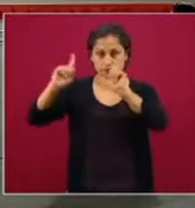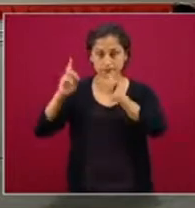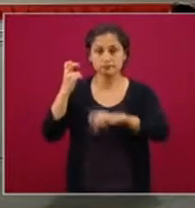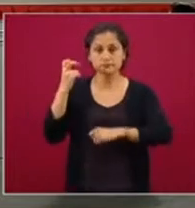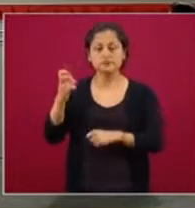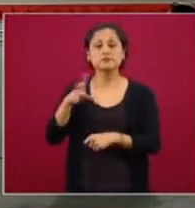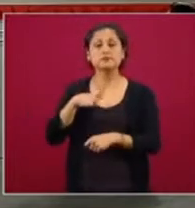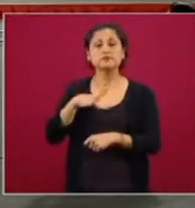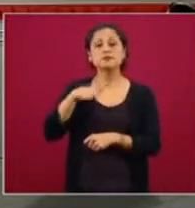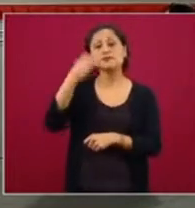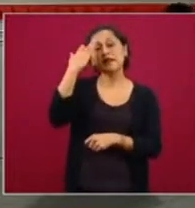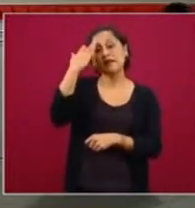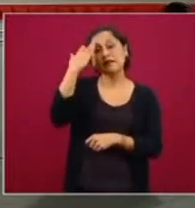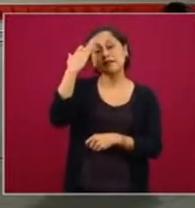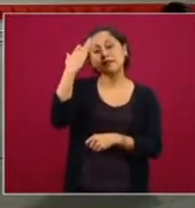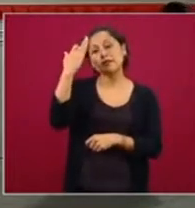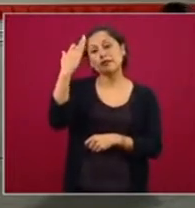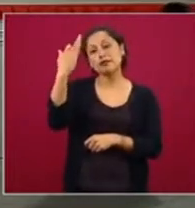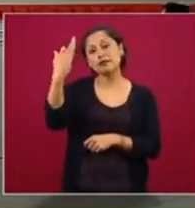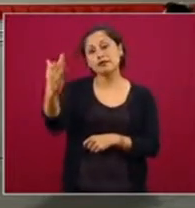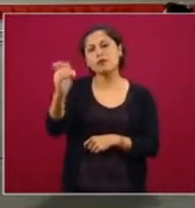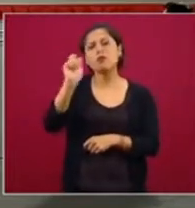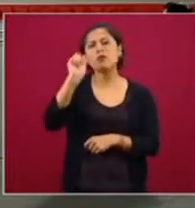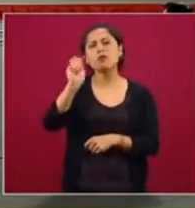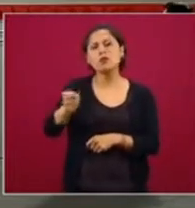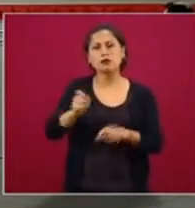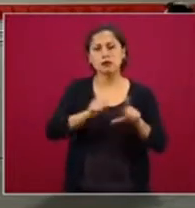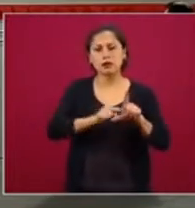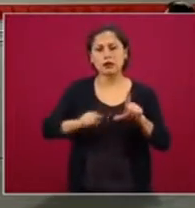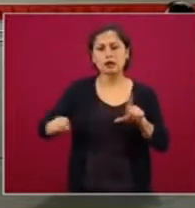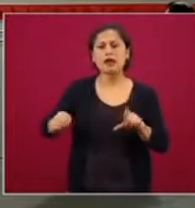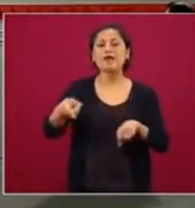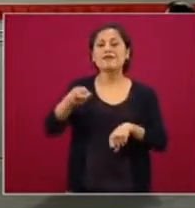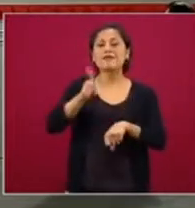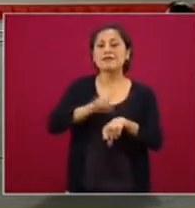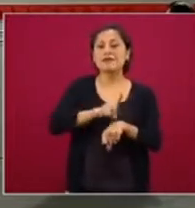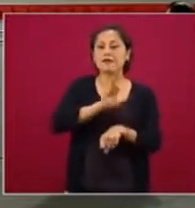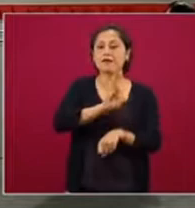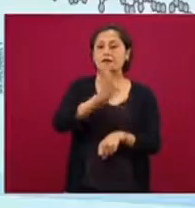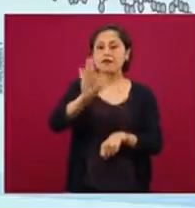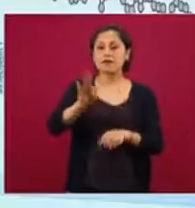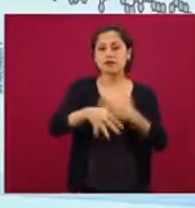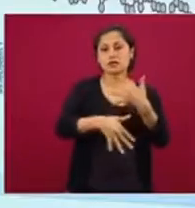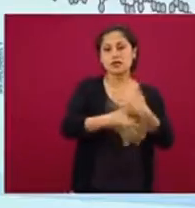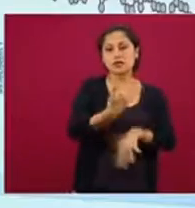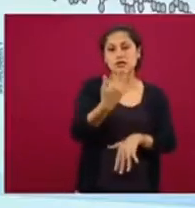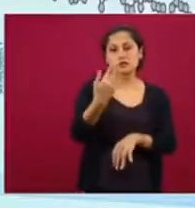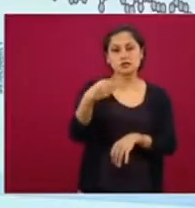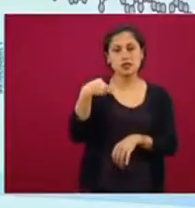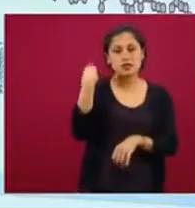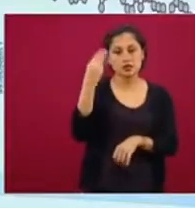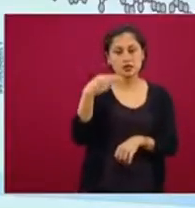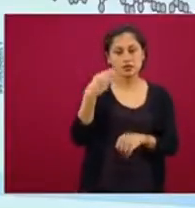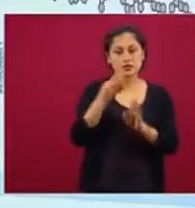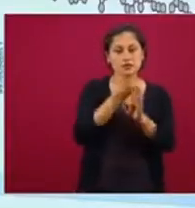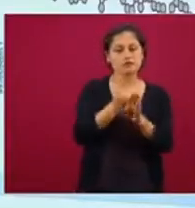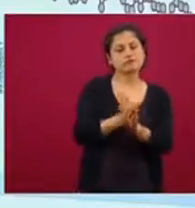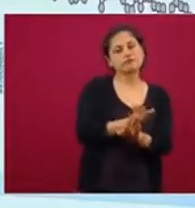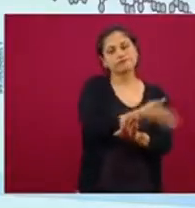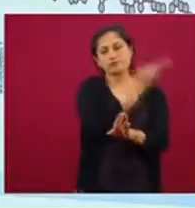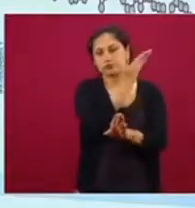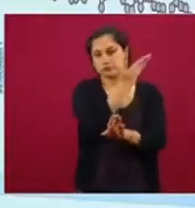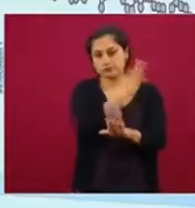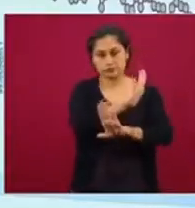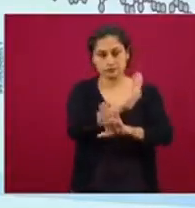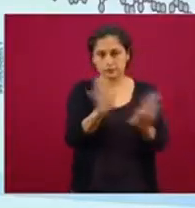es el tiempo, son los días transcurridos, en este caso desde el 15 de marzo. Cortamos esta parte de la gráfica porque lo